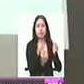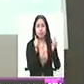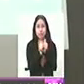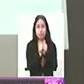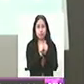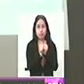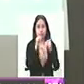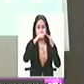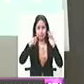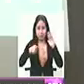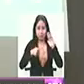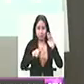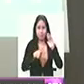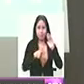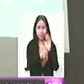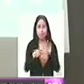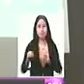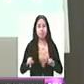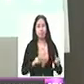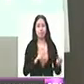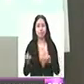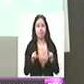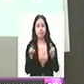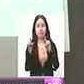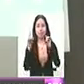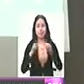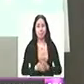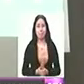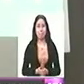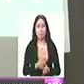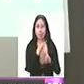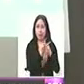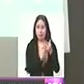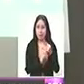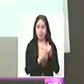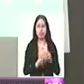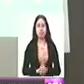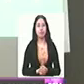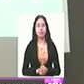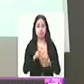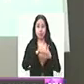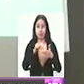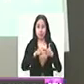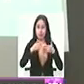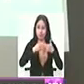cuarentena condicionada y dinámica. A partir de ese momento se